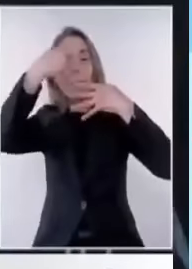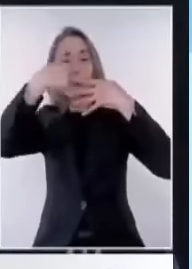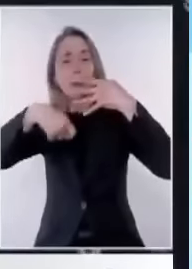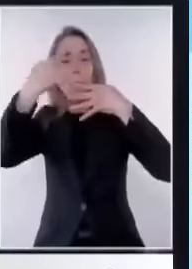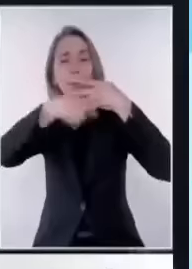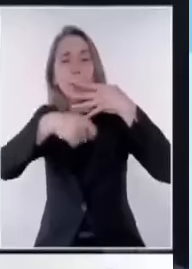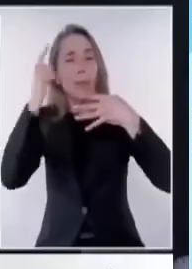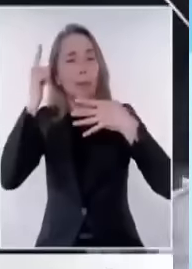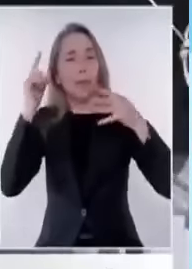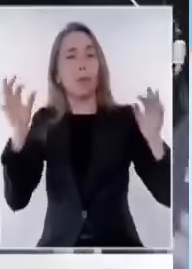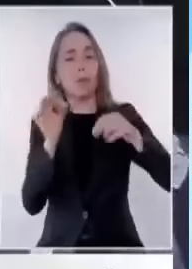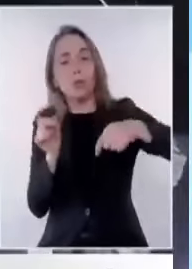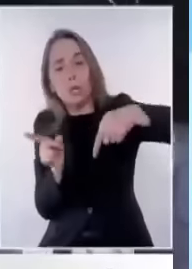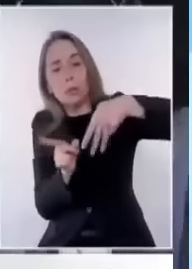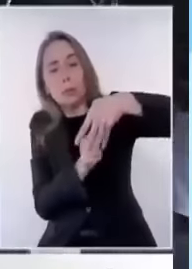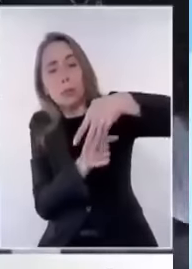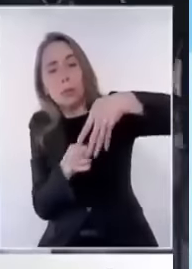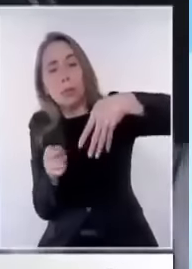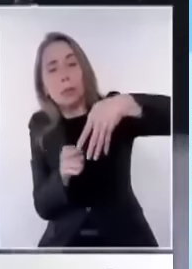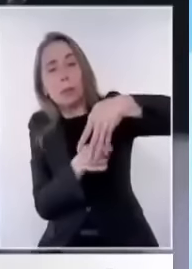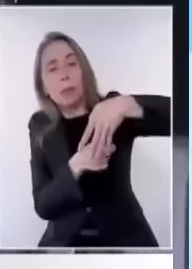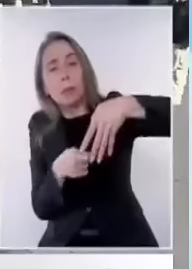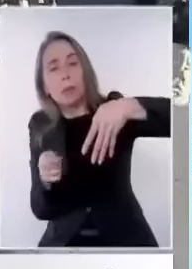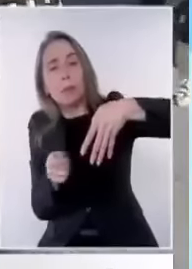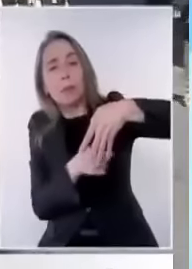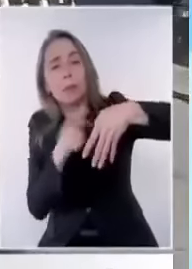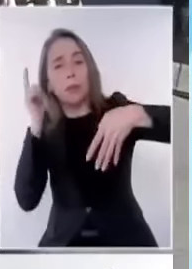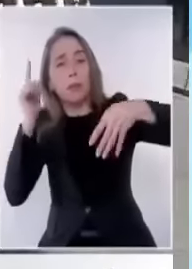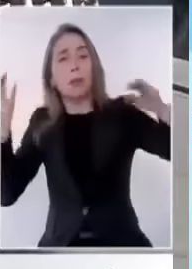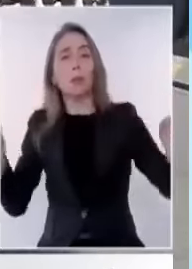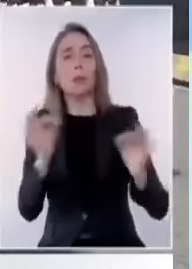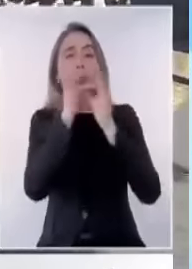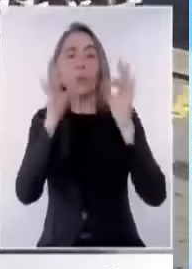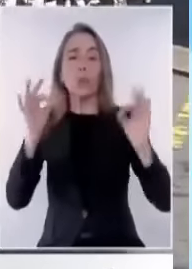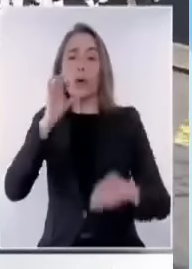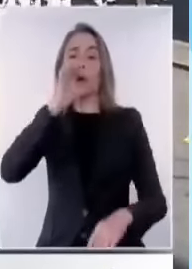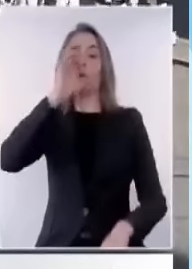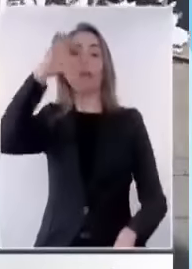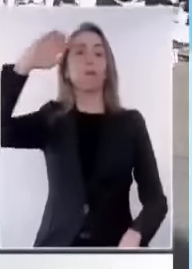Efectivos desfilan en esta conmemoración.